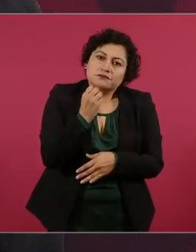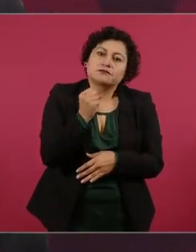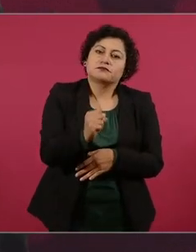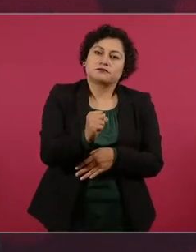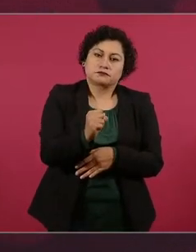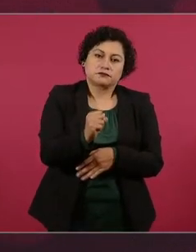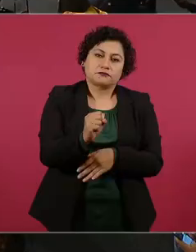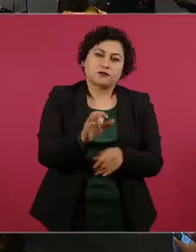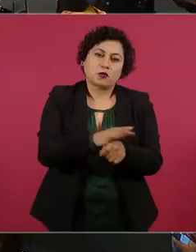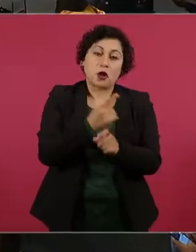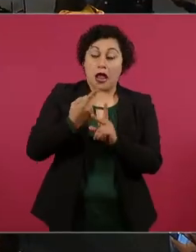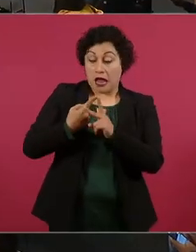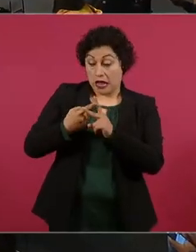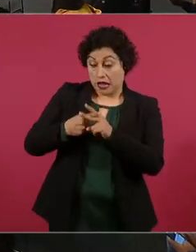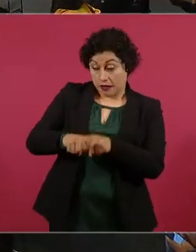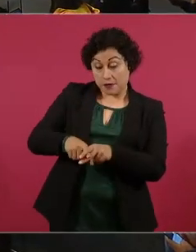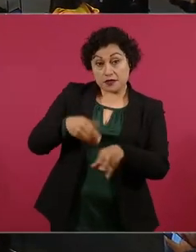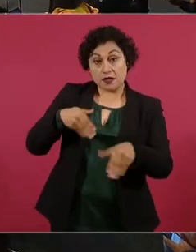propuestas.